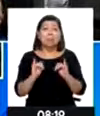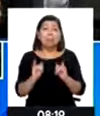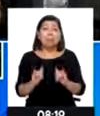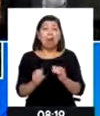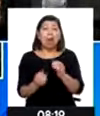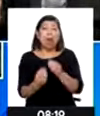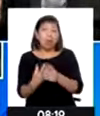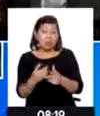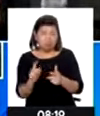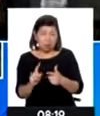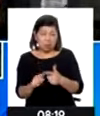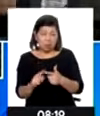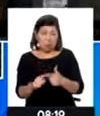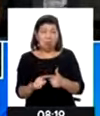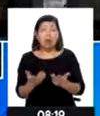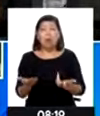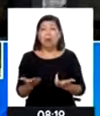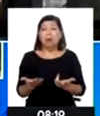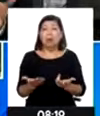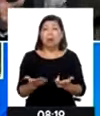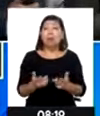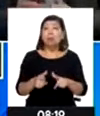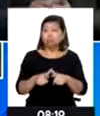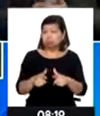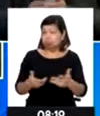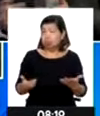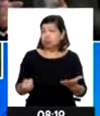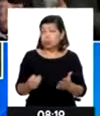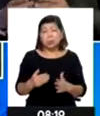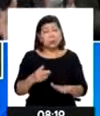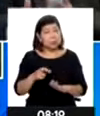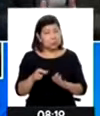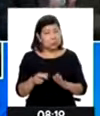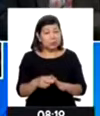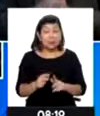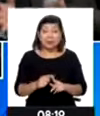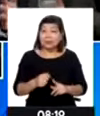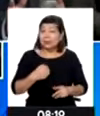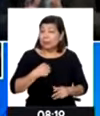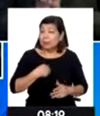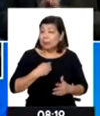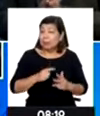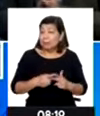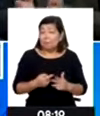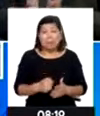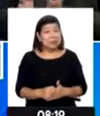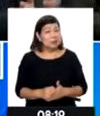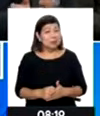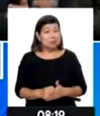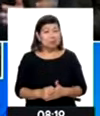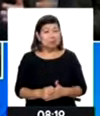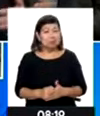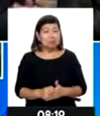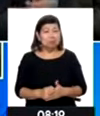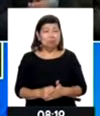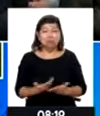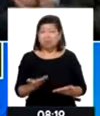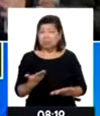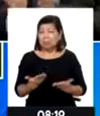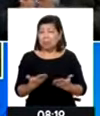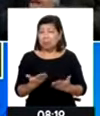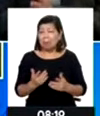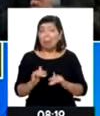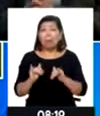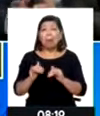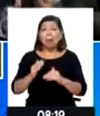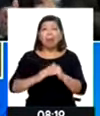en Arequipa, que tenemos una gran capacidad de albergue de un proyecto que lamentablemente comenzó y hace un par de años